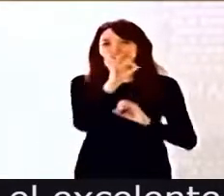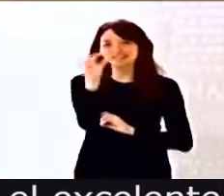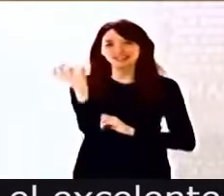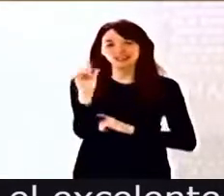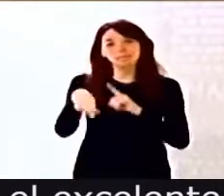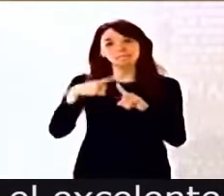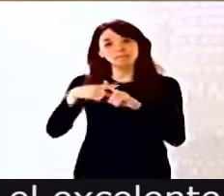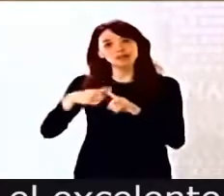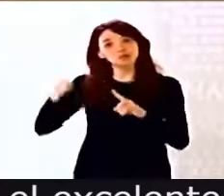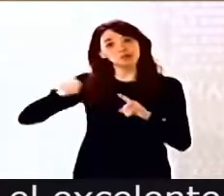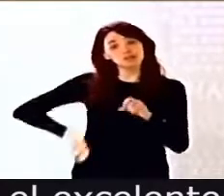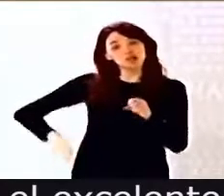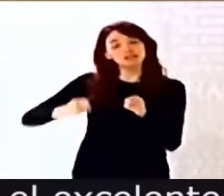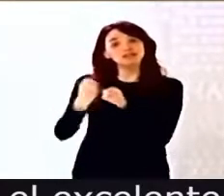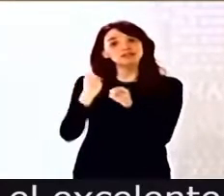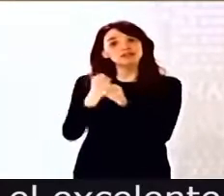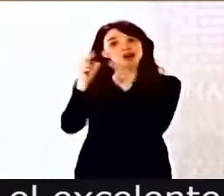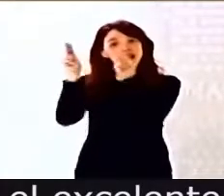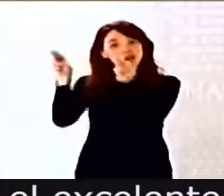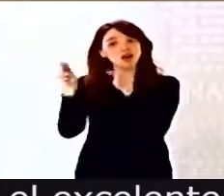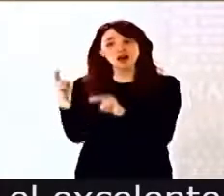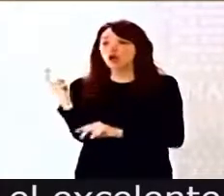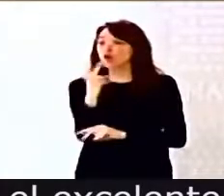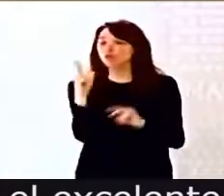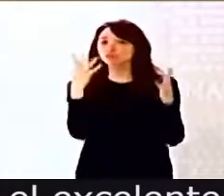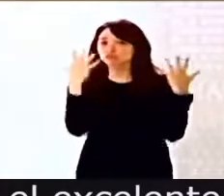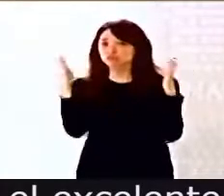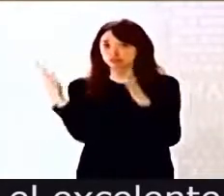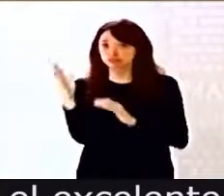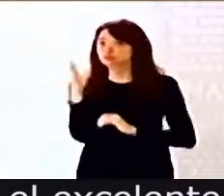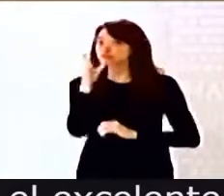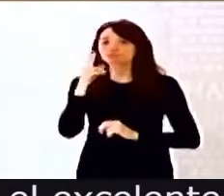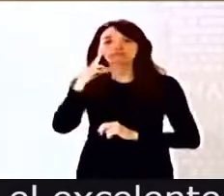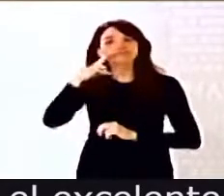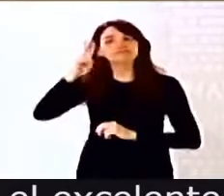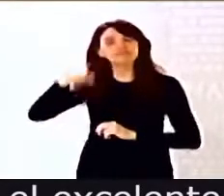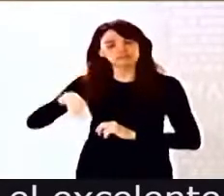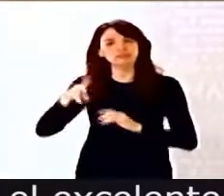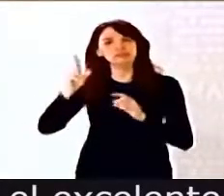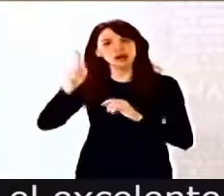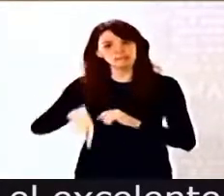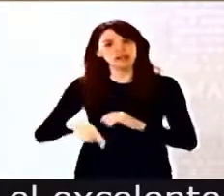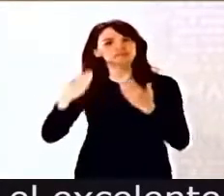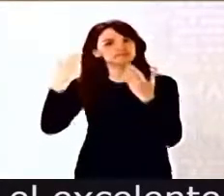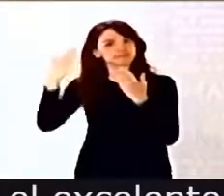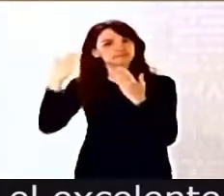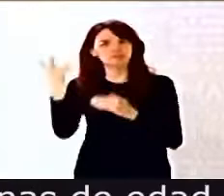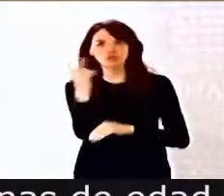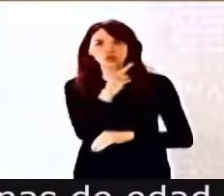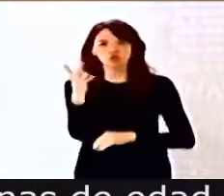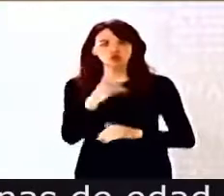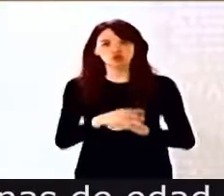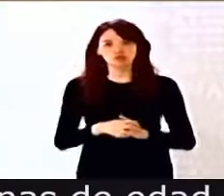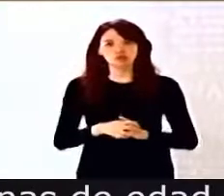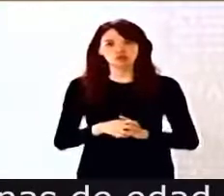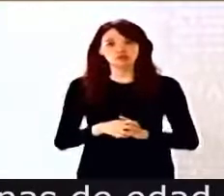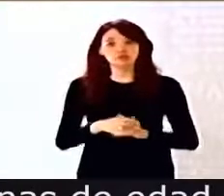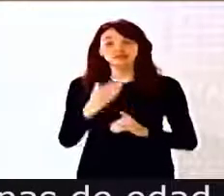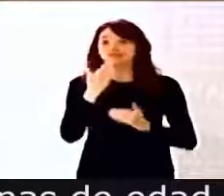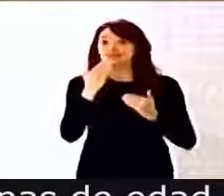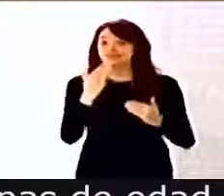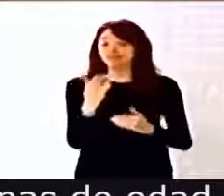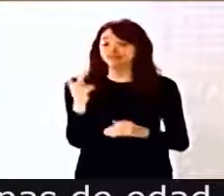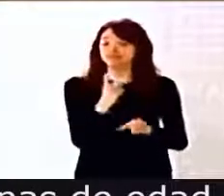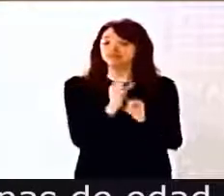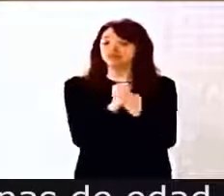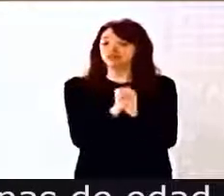las residencias de personas de edad, a los cuales también quiero felicitar, ha hecho posible que nos